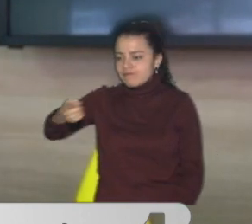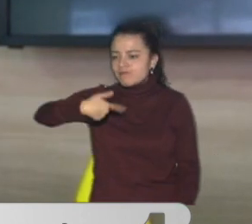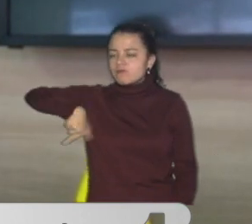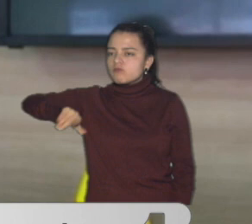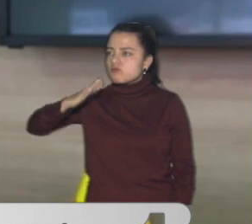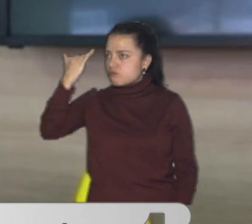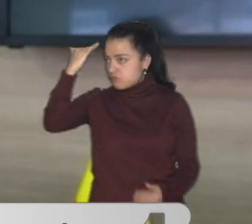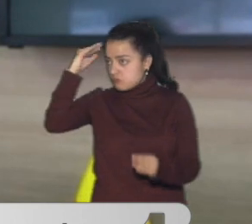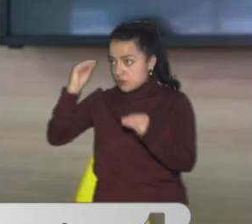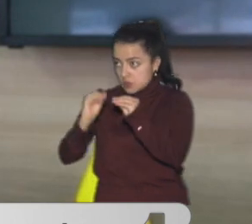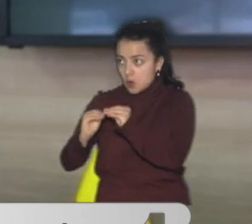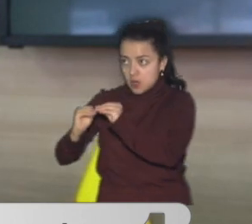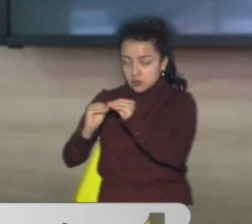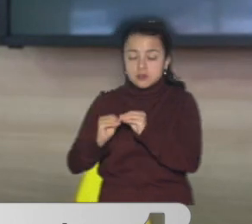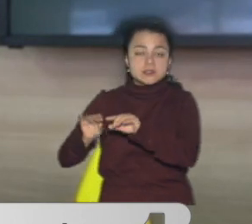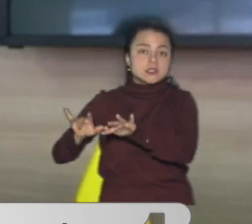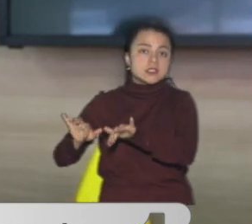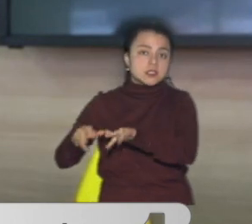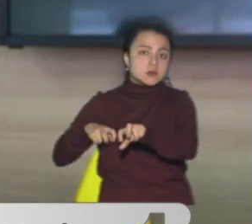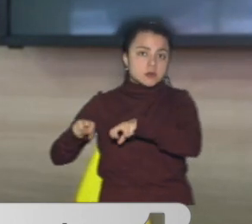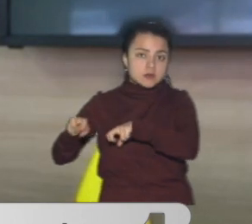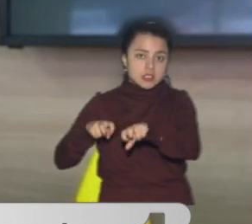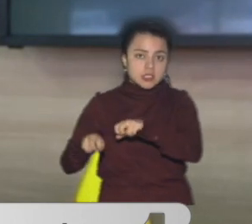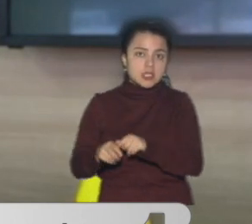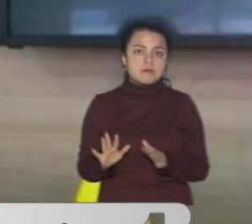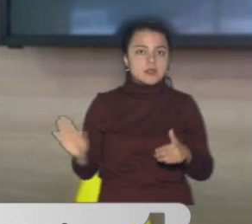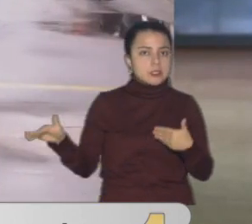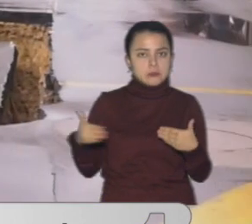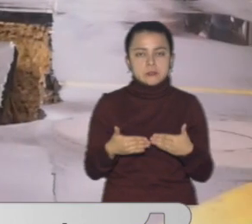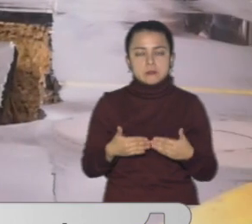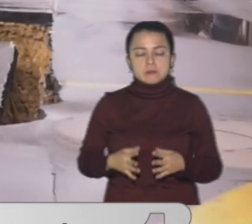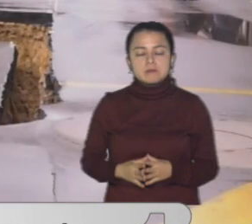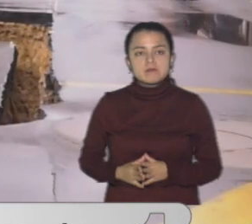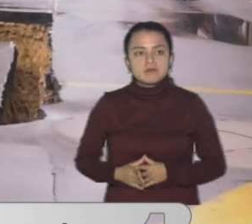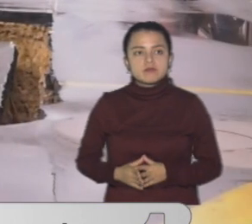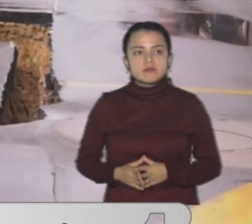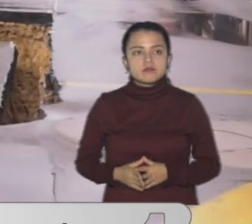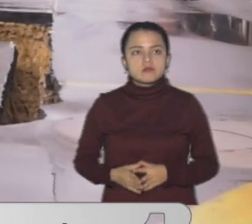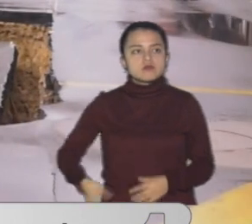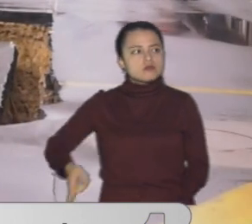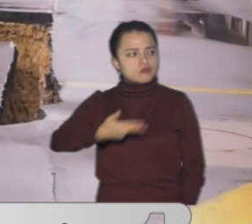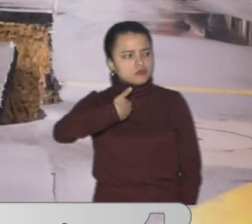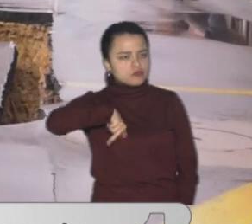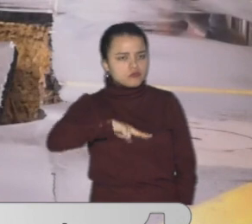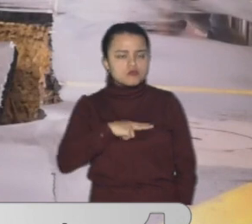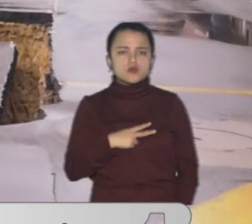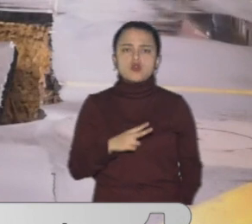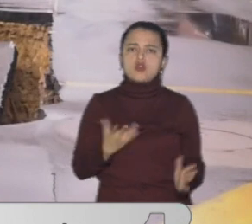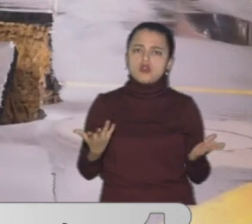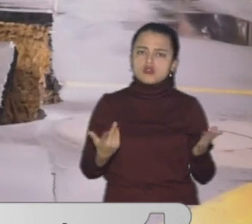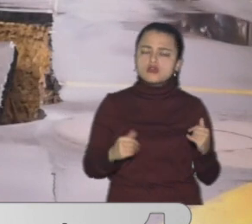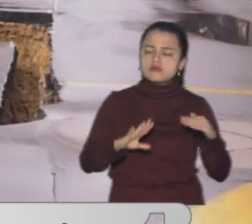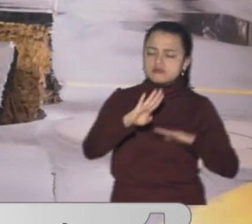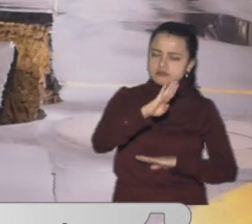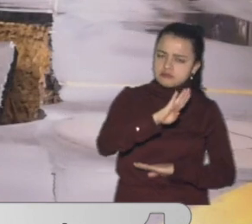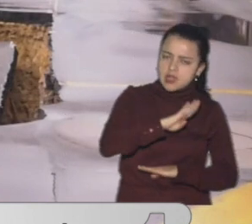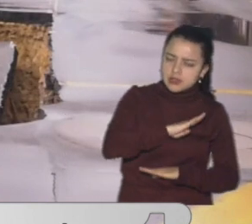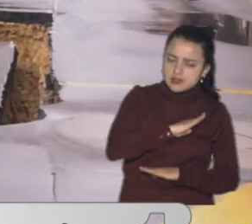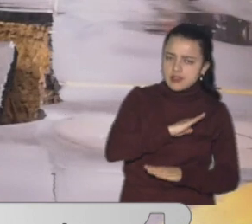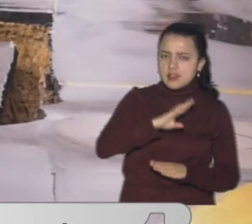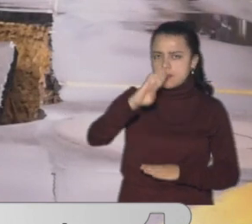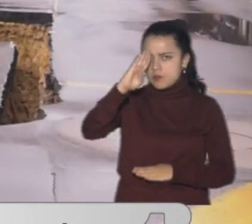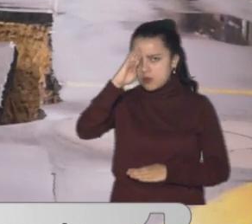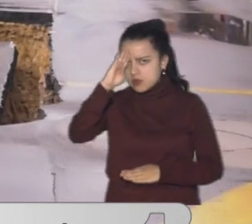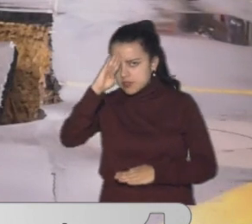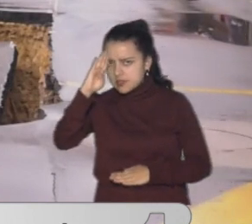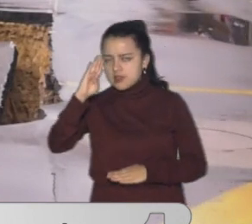cerró el paso vehicular del puente de la carrera 60 a la altura de la calle Tercera. Conjuntamente con personal de alcaldía, policía, de vigilancia y